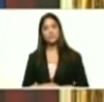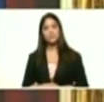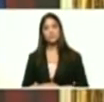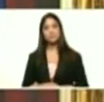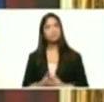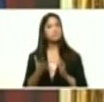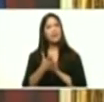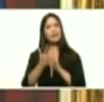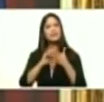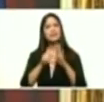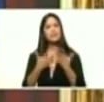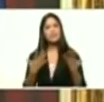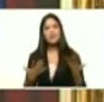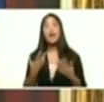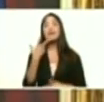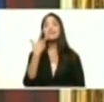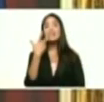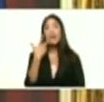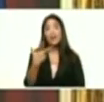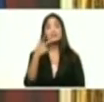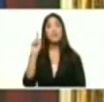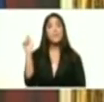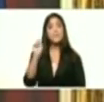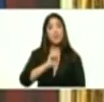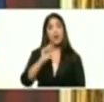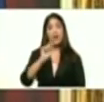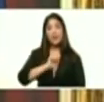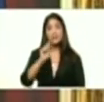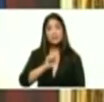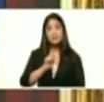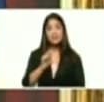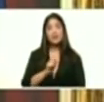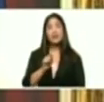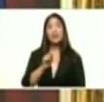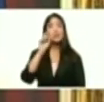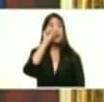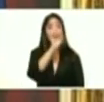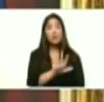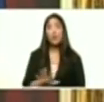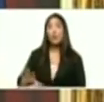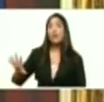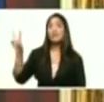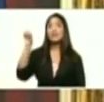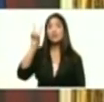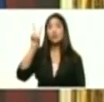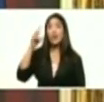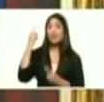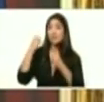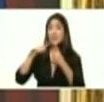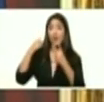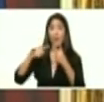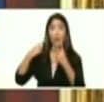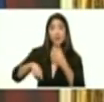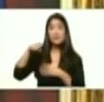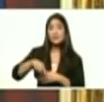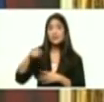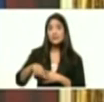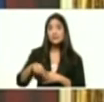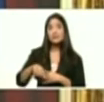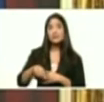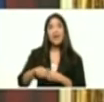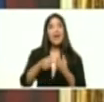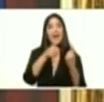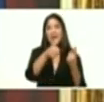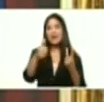significa, tres meses, de suministro, nacional, de productos, en cada uno, los